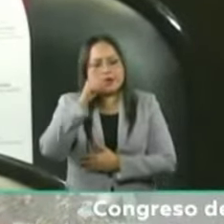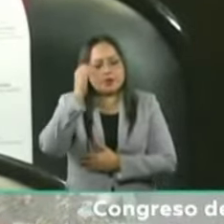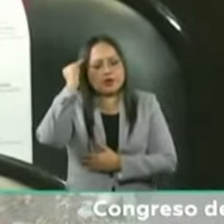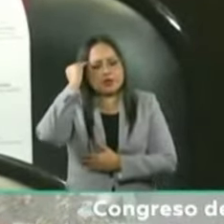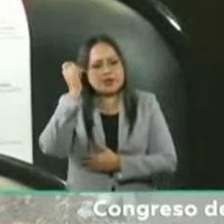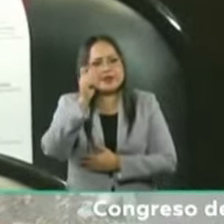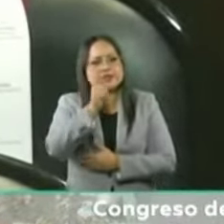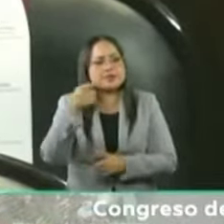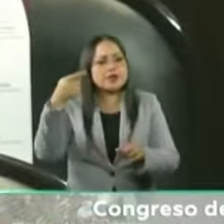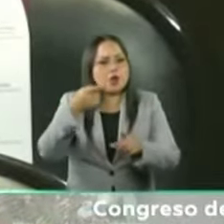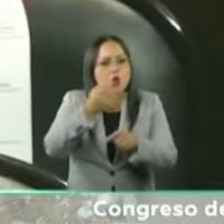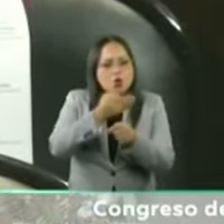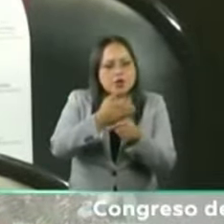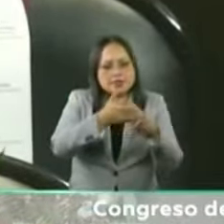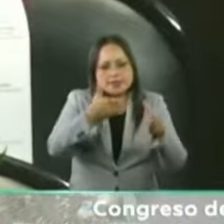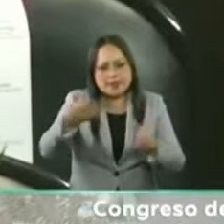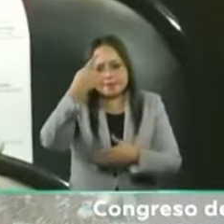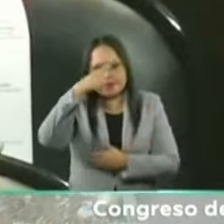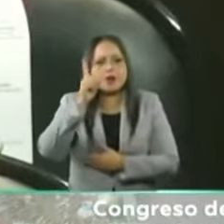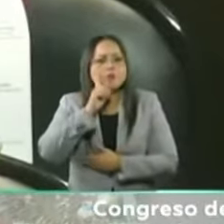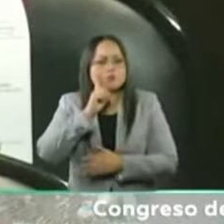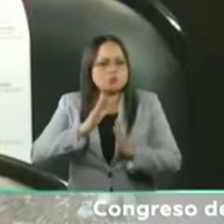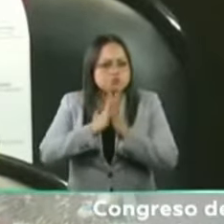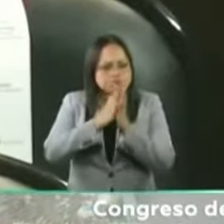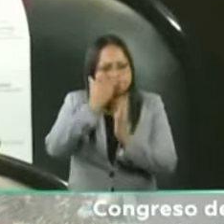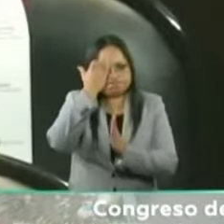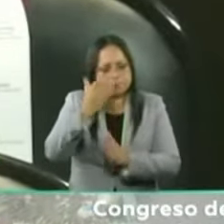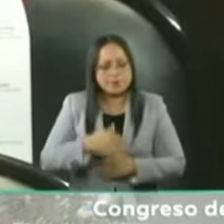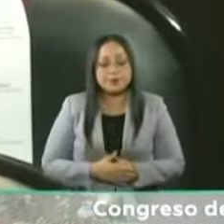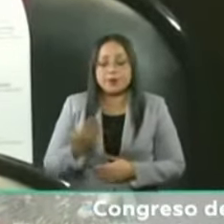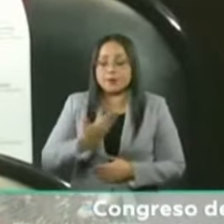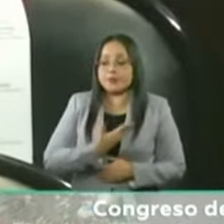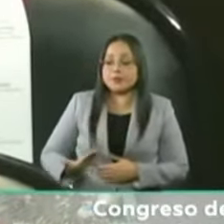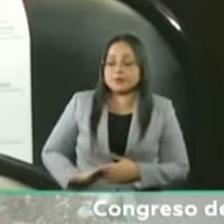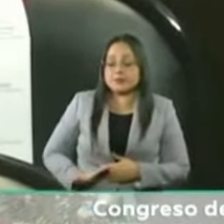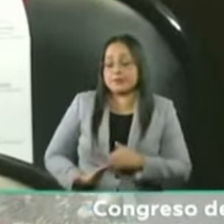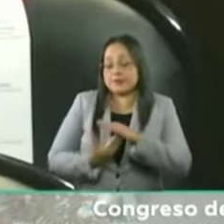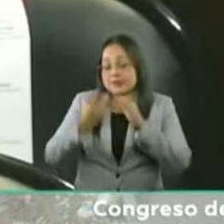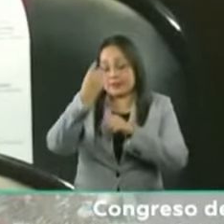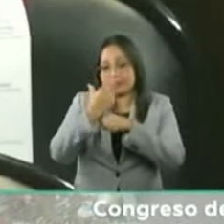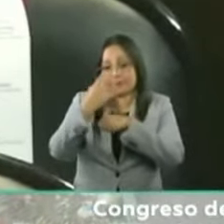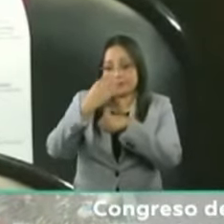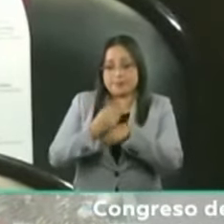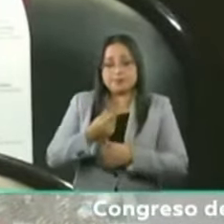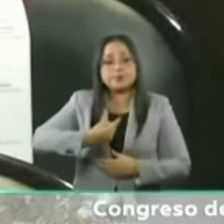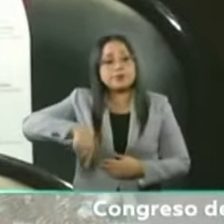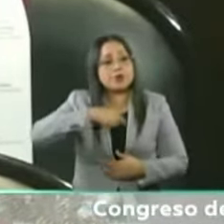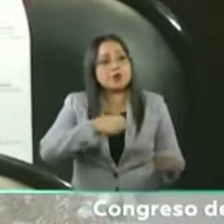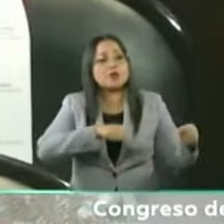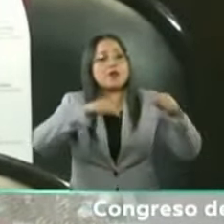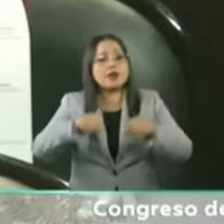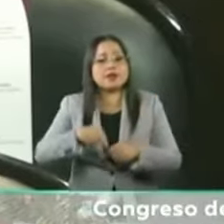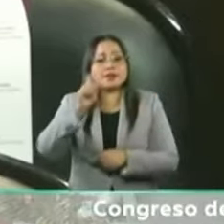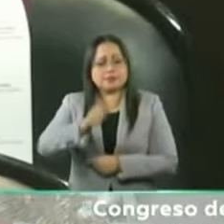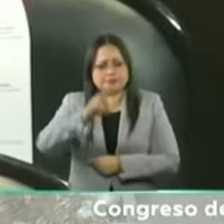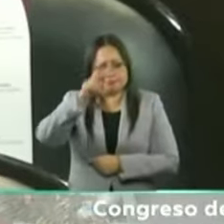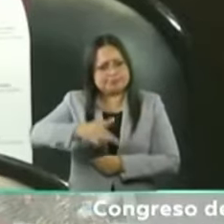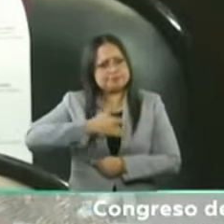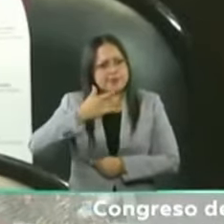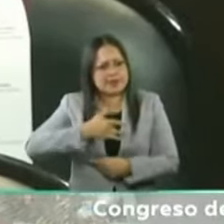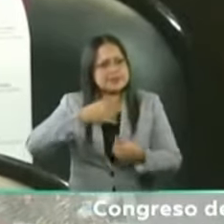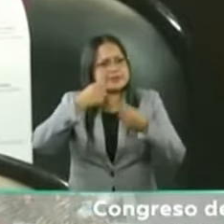artesana oaxaqueña. Así llegará Claudia Sheinbaum a este recinto legislativo